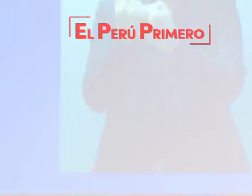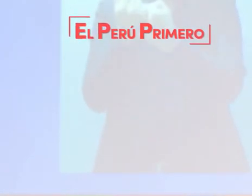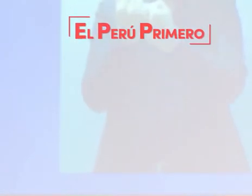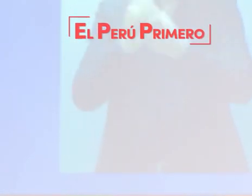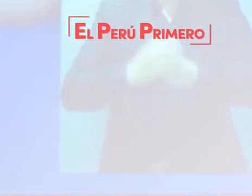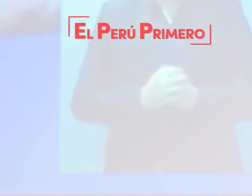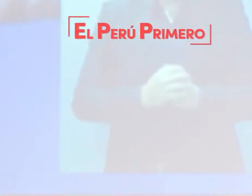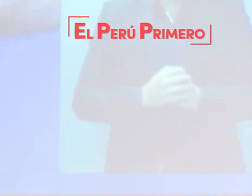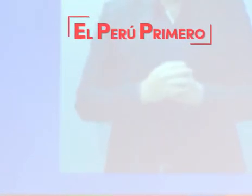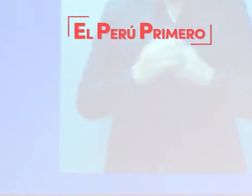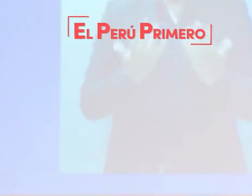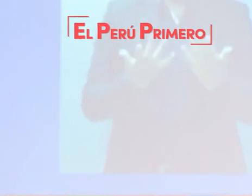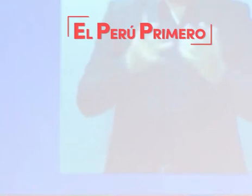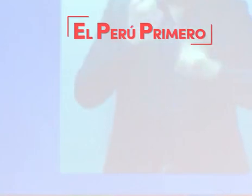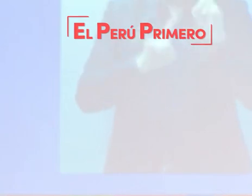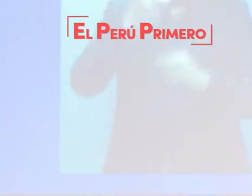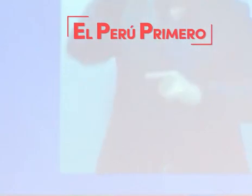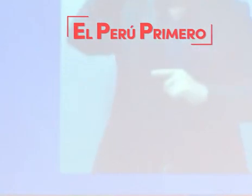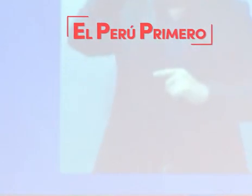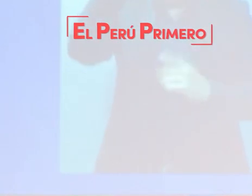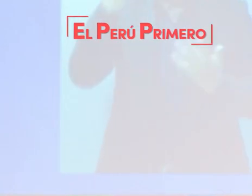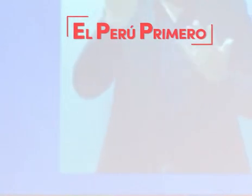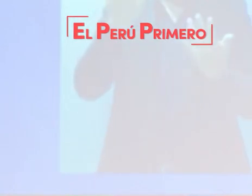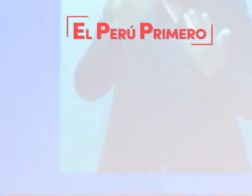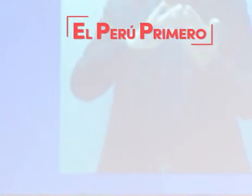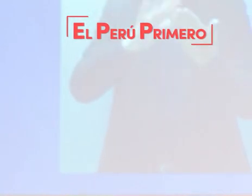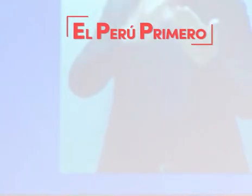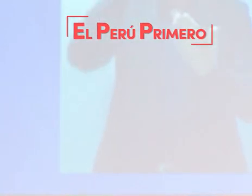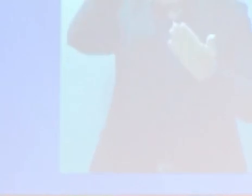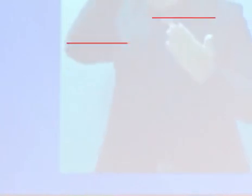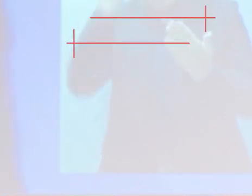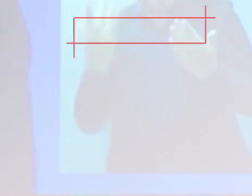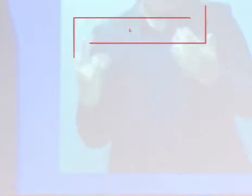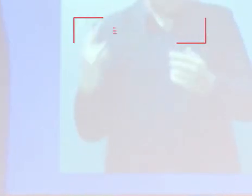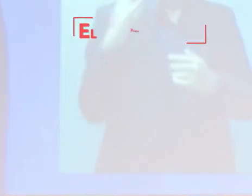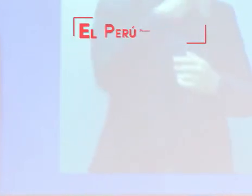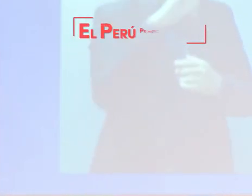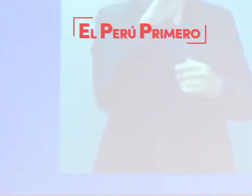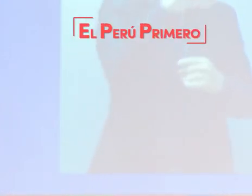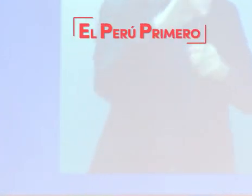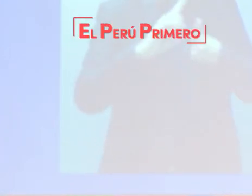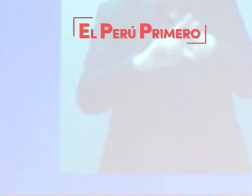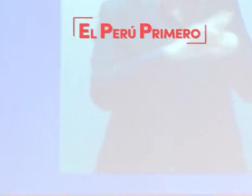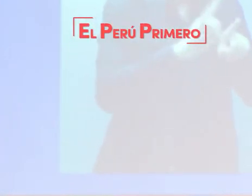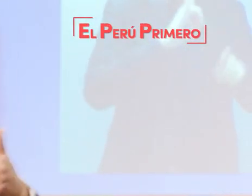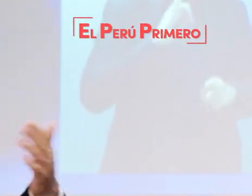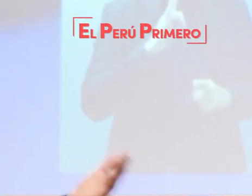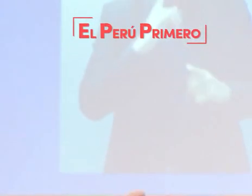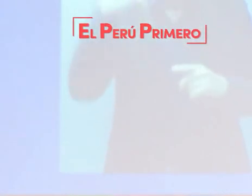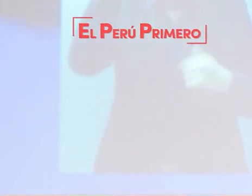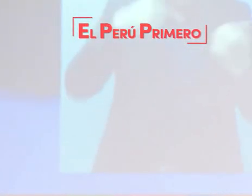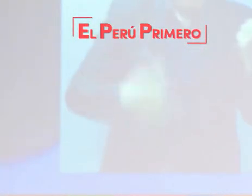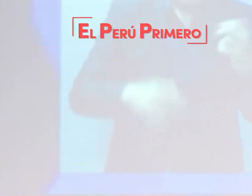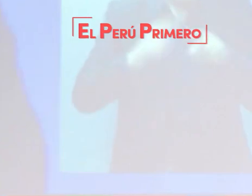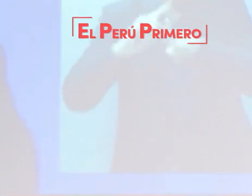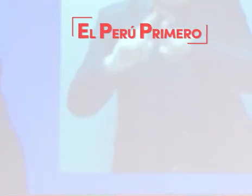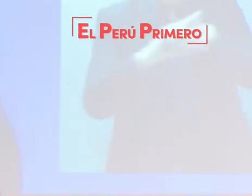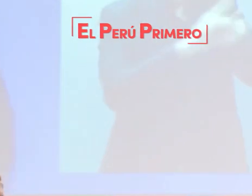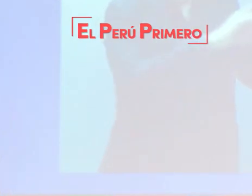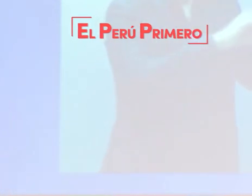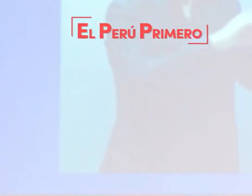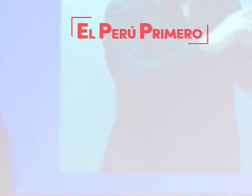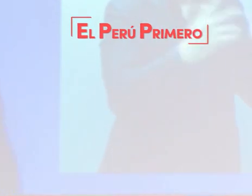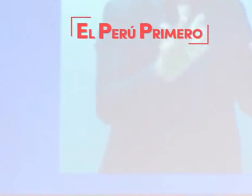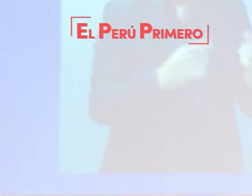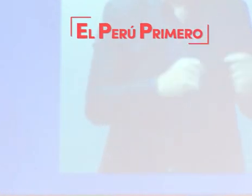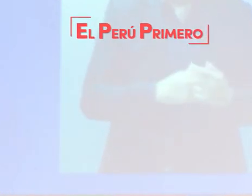que uno puede pensar que están ajenos a nuestro quehacer diario, están comprometidos como nosotros. Desde lejanos países